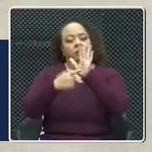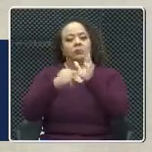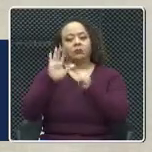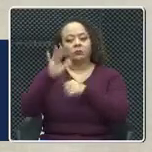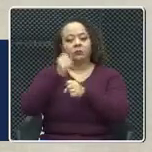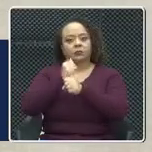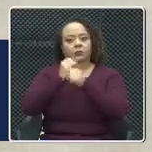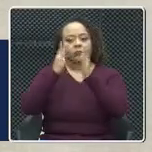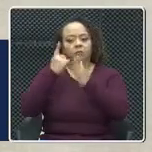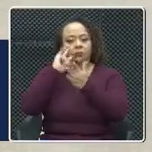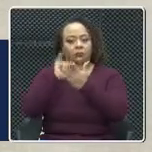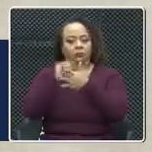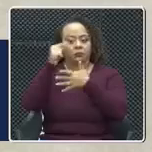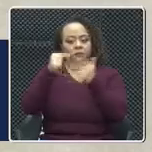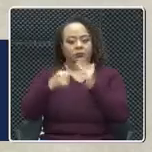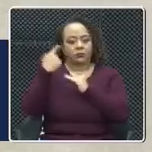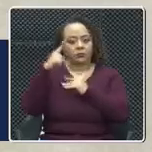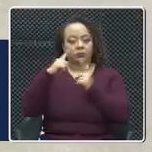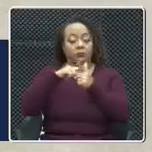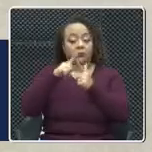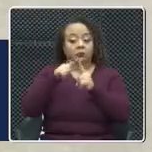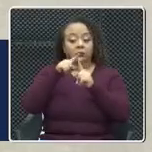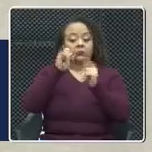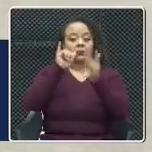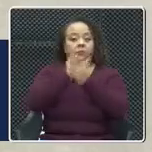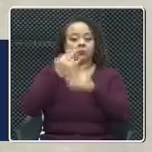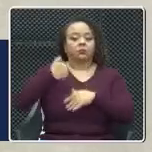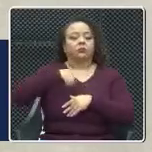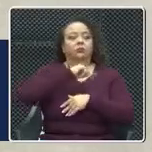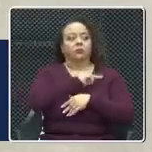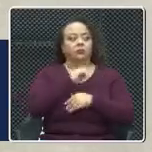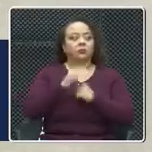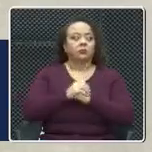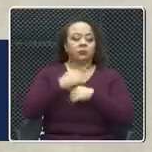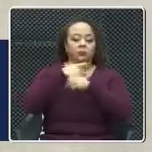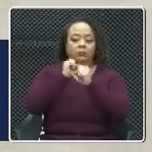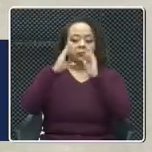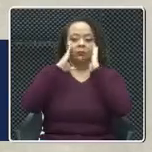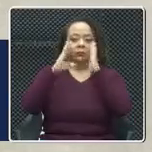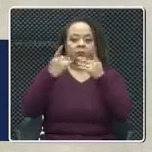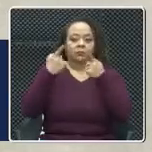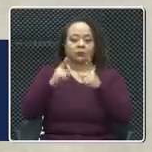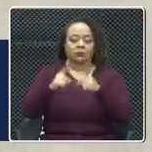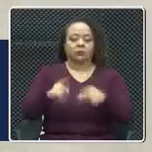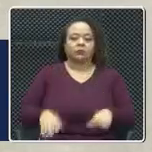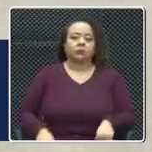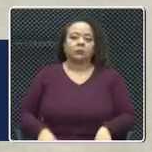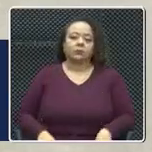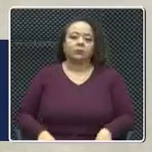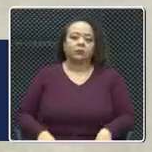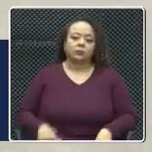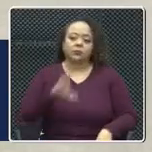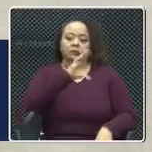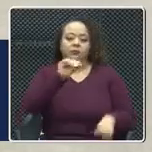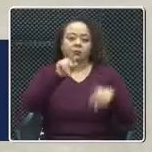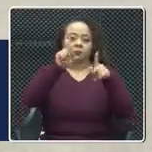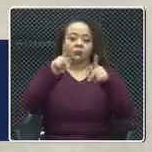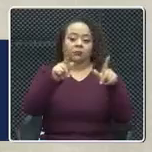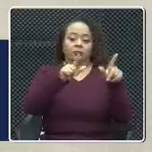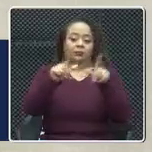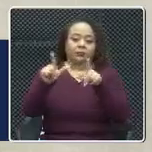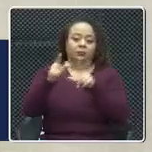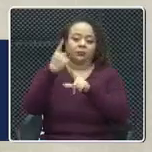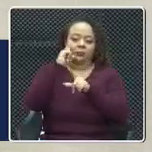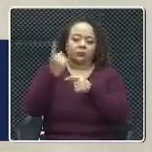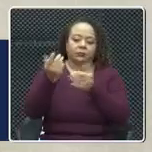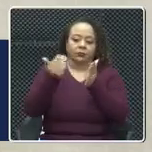su trabajador a ese factor de riesgo. Entonces, de ahí cuando nosotros se hace el abordaje del caso, ¿verdad? Y el caso, la persona está lista, digamos,